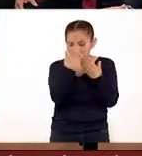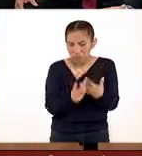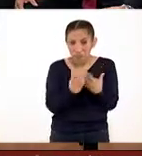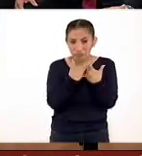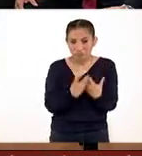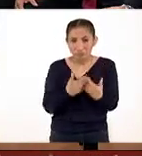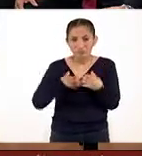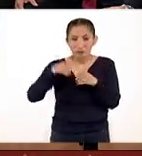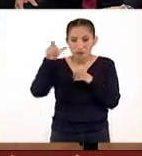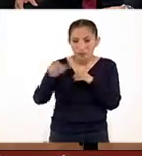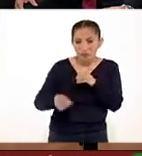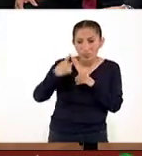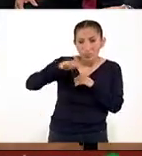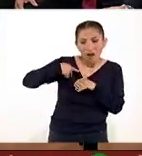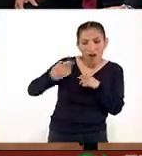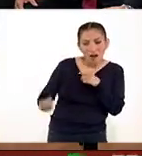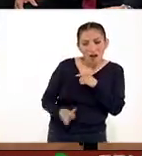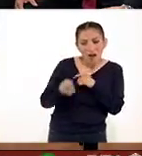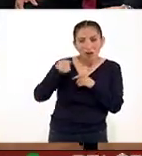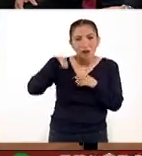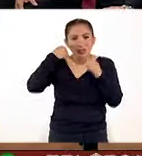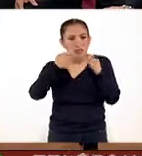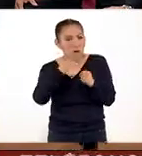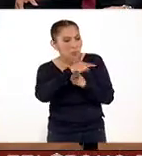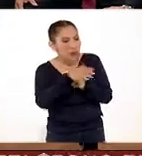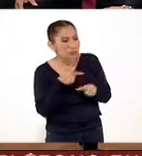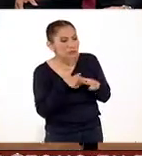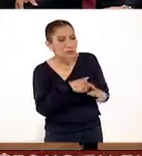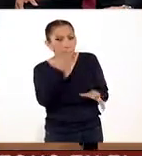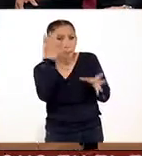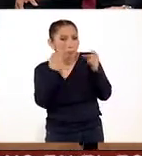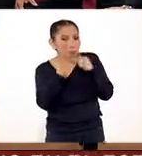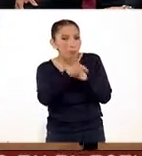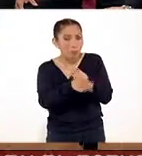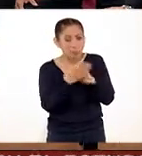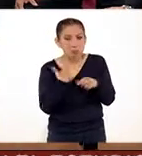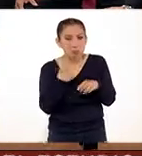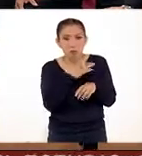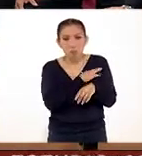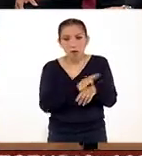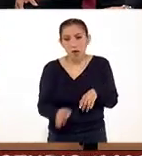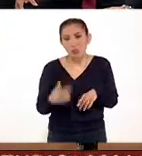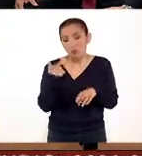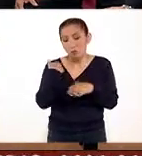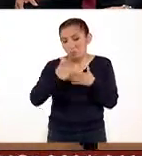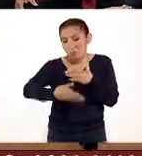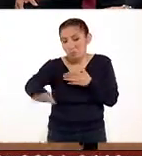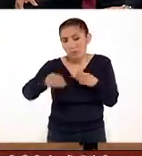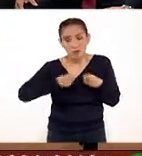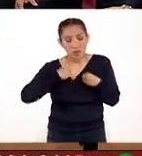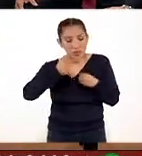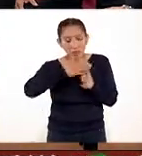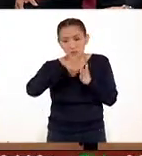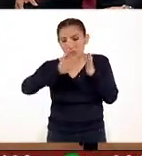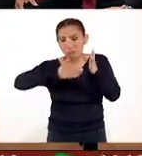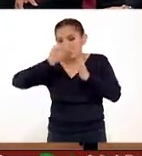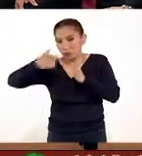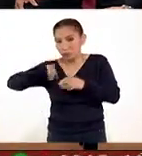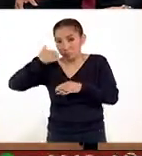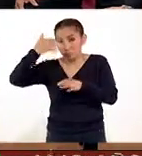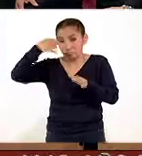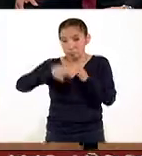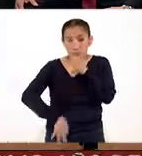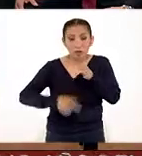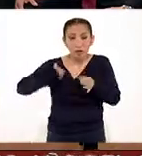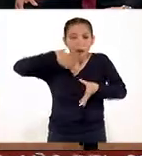las actitudes para preguntar, la seguridad para seguir aprendiendo, seguiré aprendiendo a lo largo de toda la vida y eso es al final lo que buscamos,